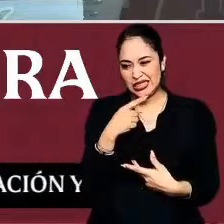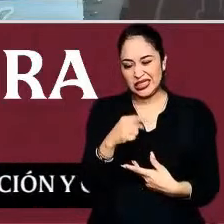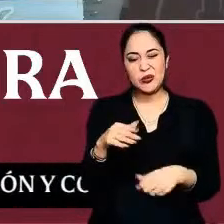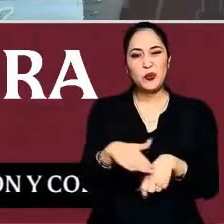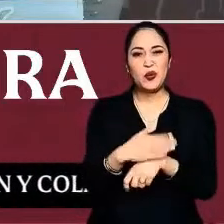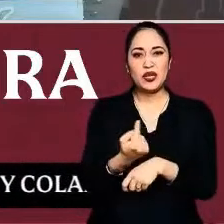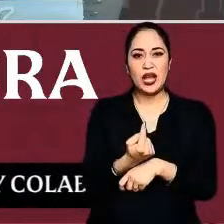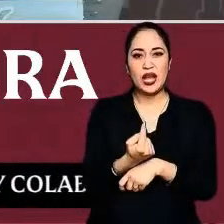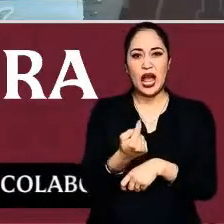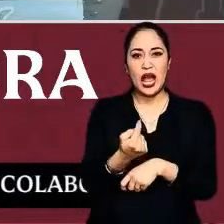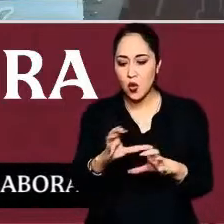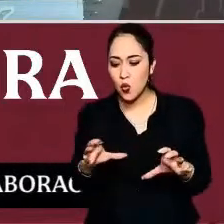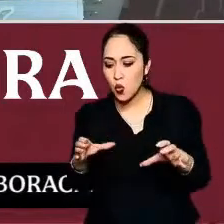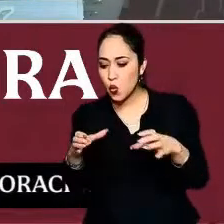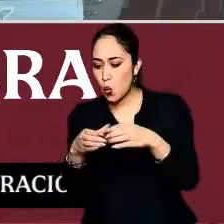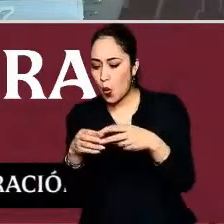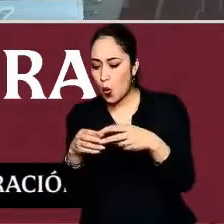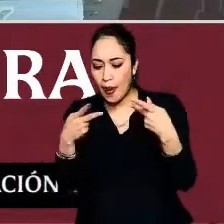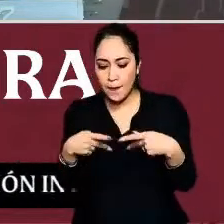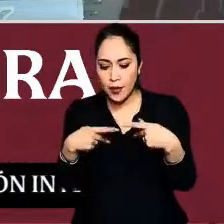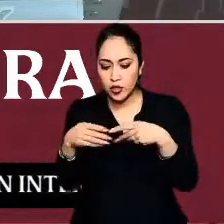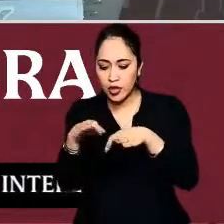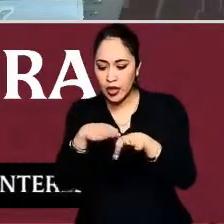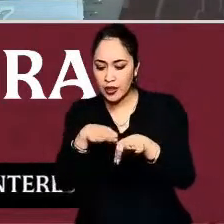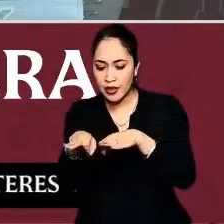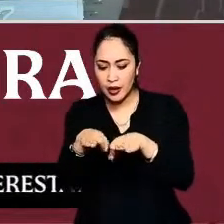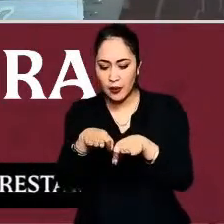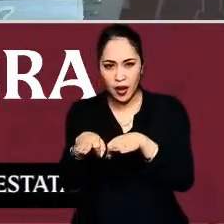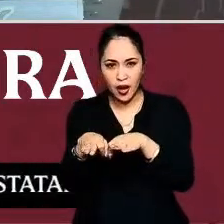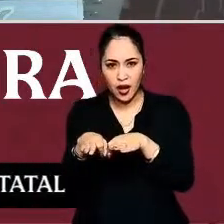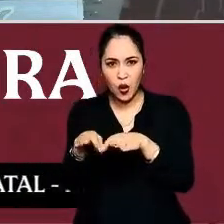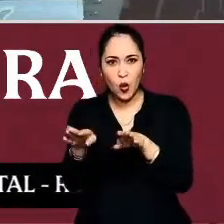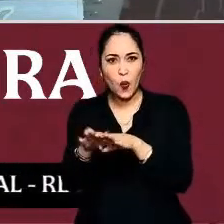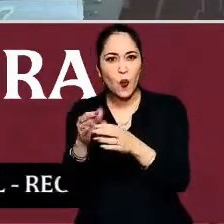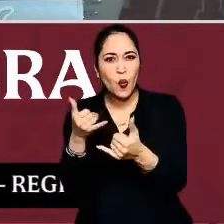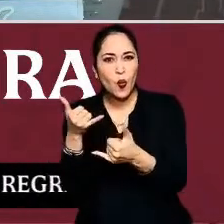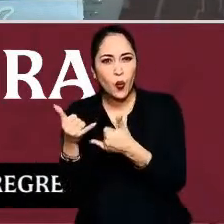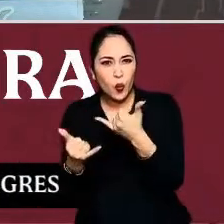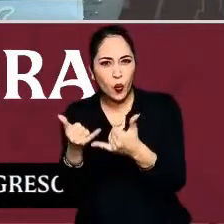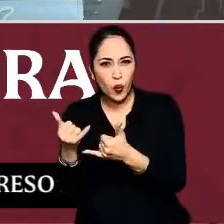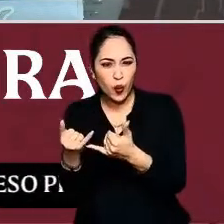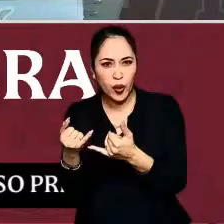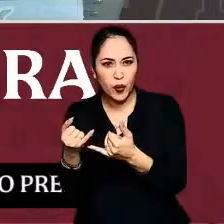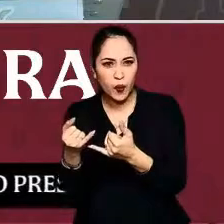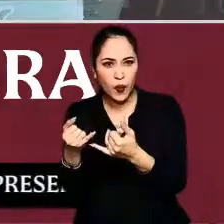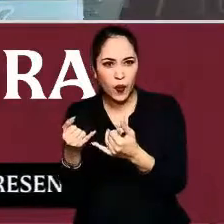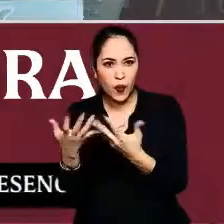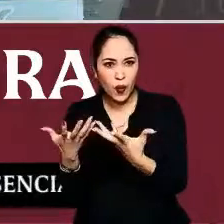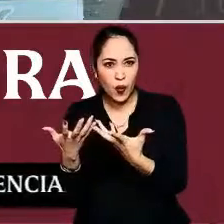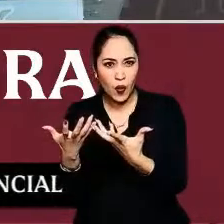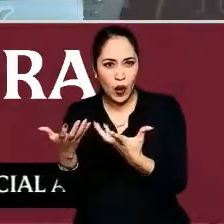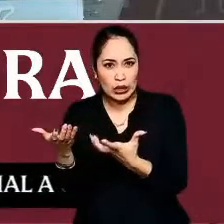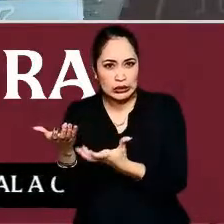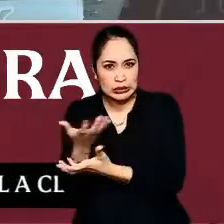personas que operan en todo el país y que se ha evidenciado que los mismos que organizan